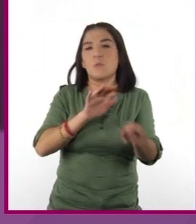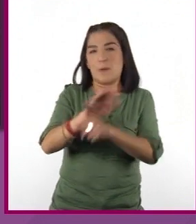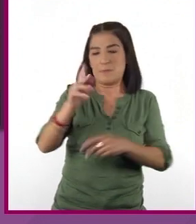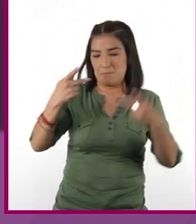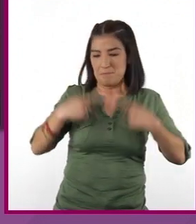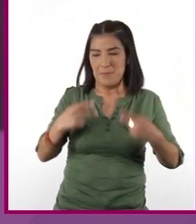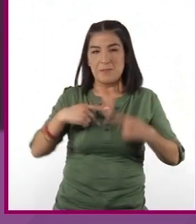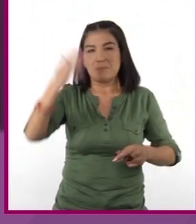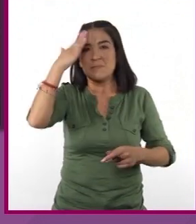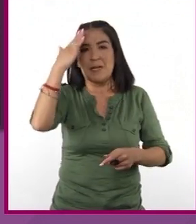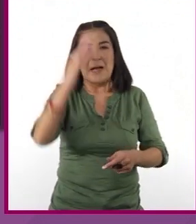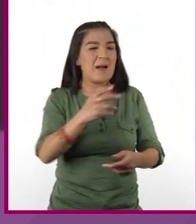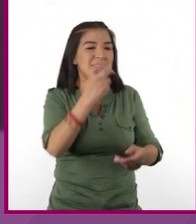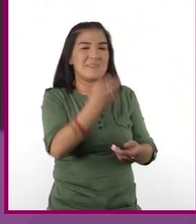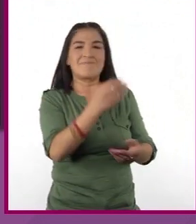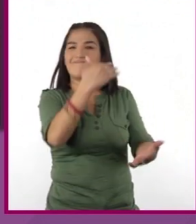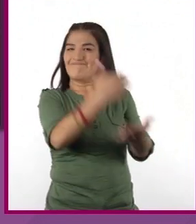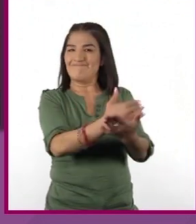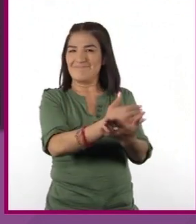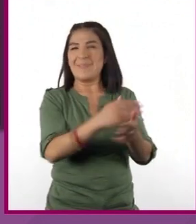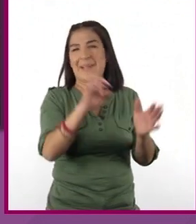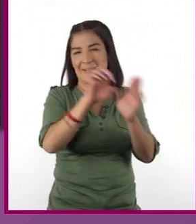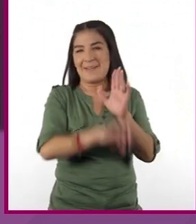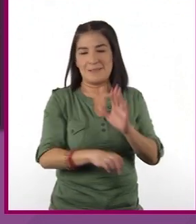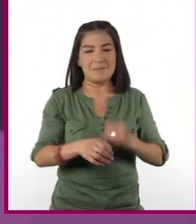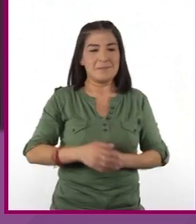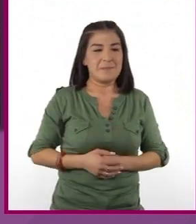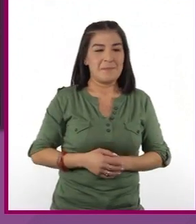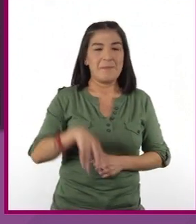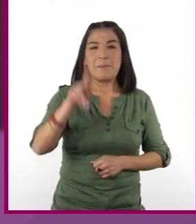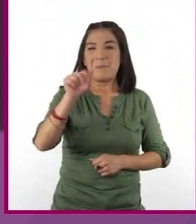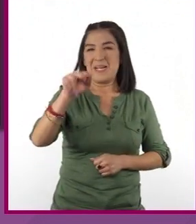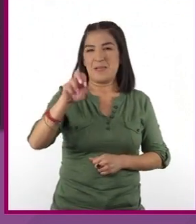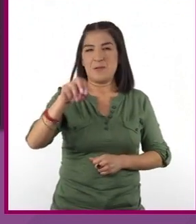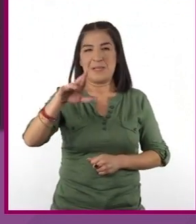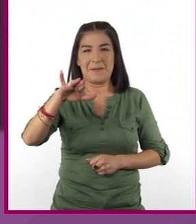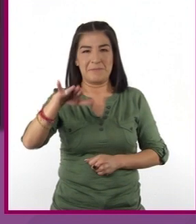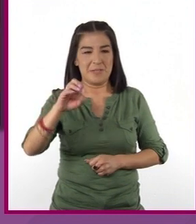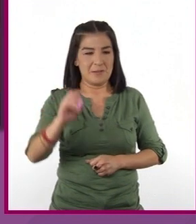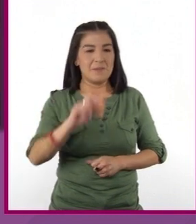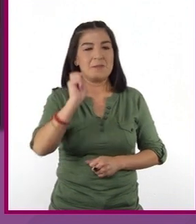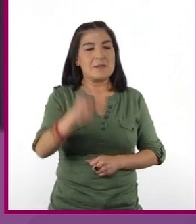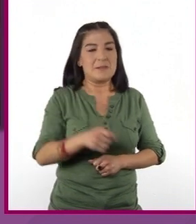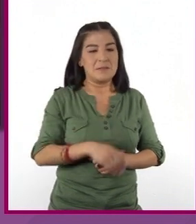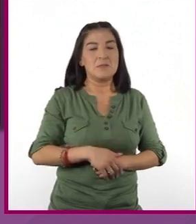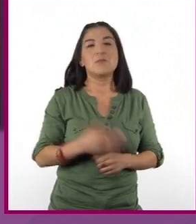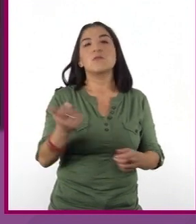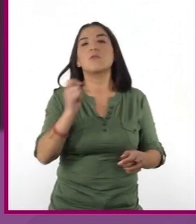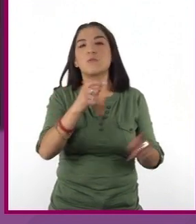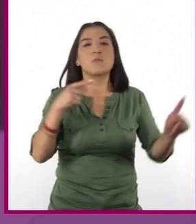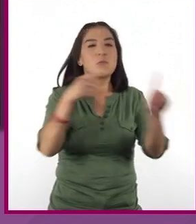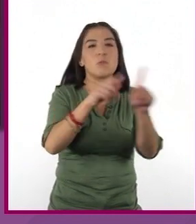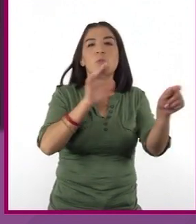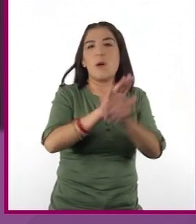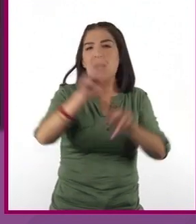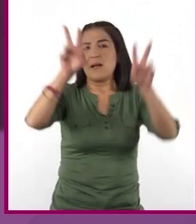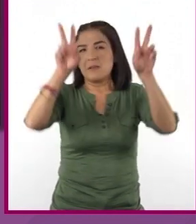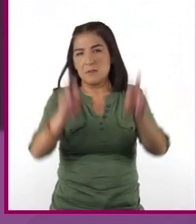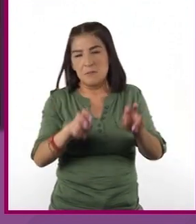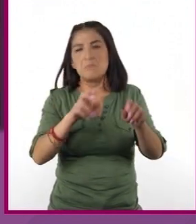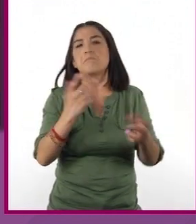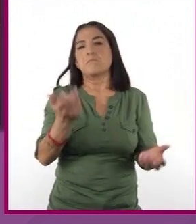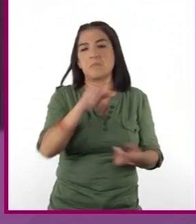antologador. Panorámico. En este enfoque se compilan obras acerca de un mismo tema o